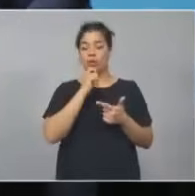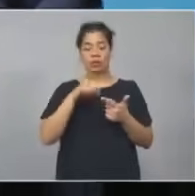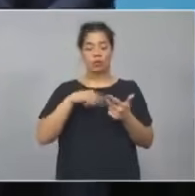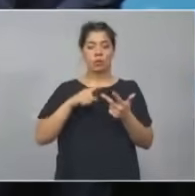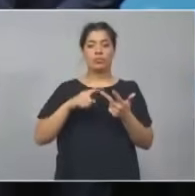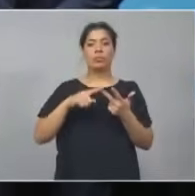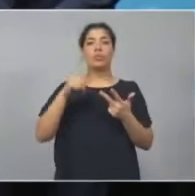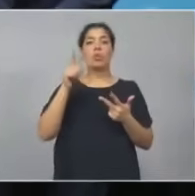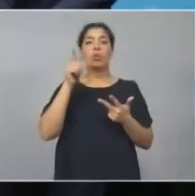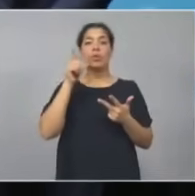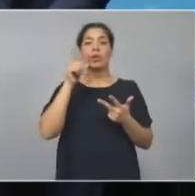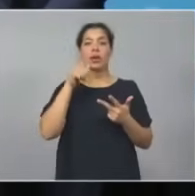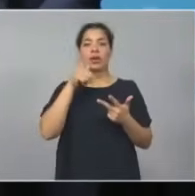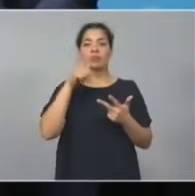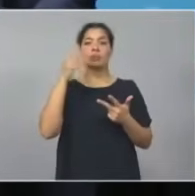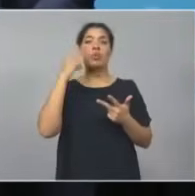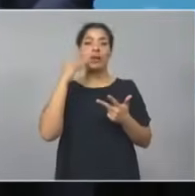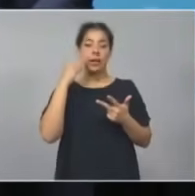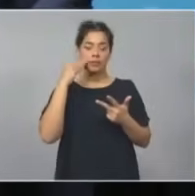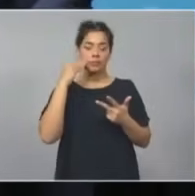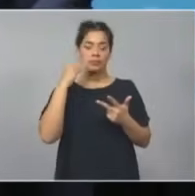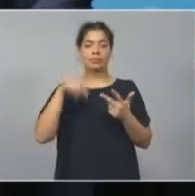y Las Flores.